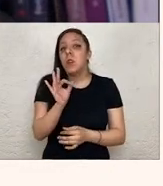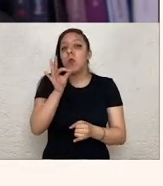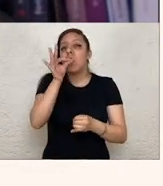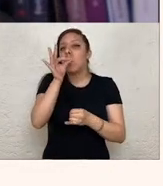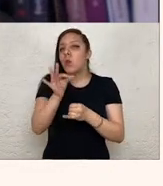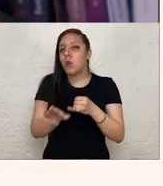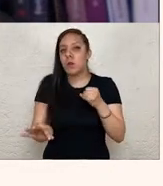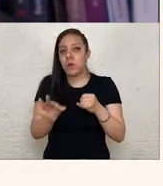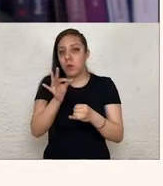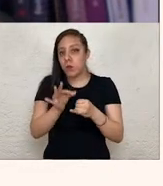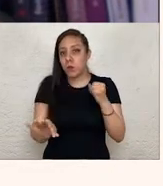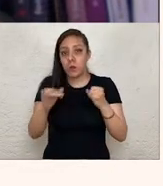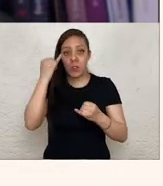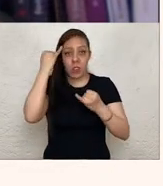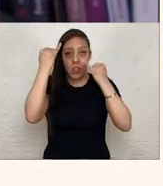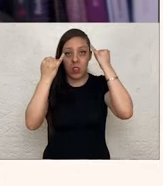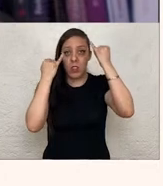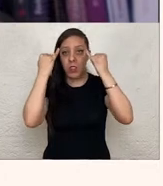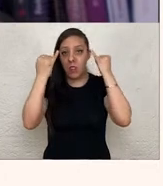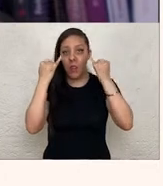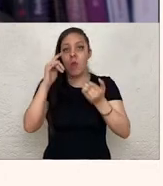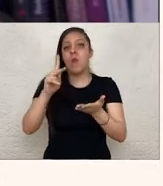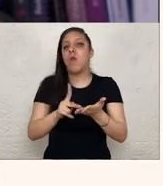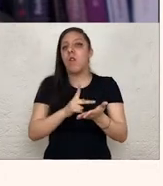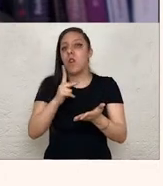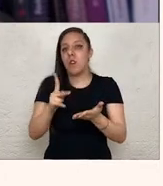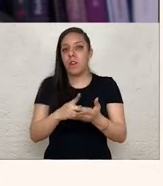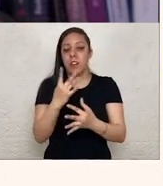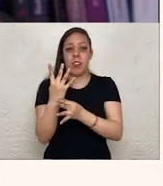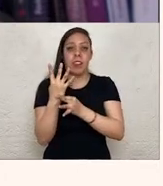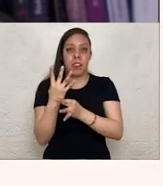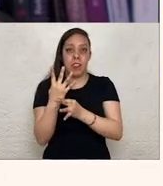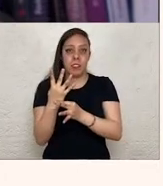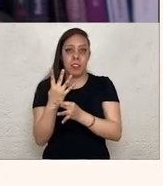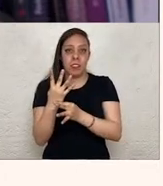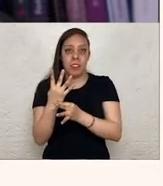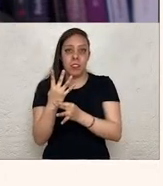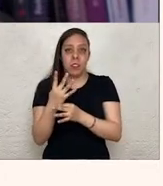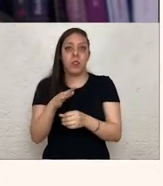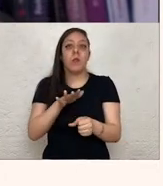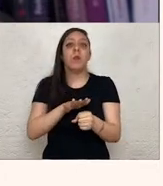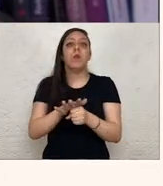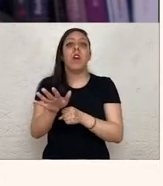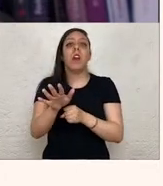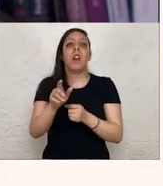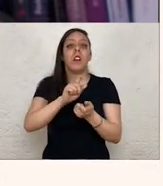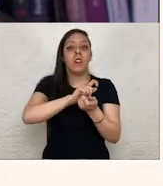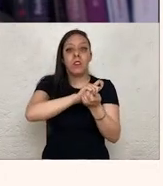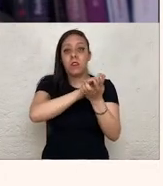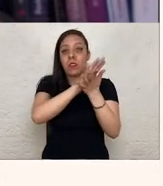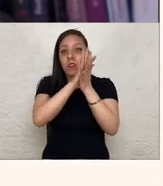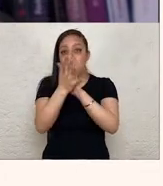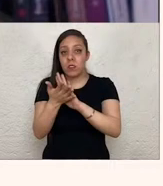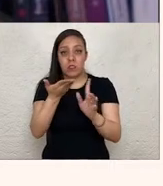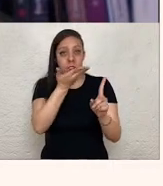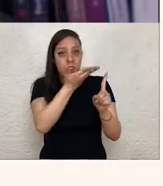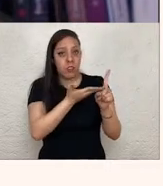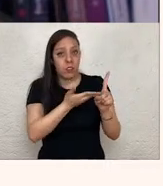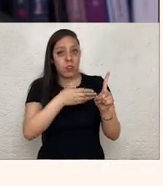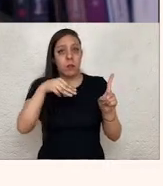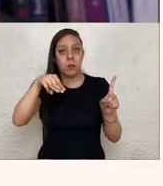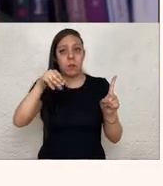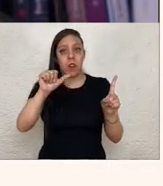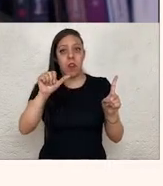una última idea es reforzar que la conversión de Malintzin